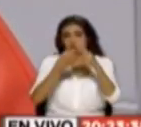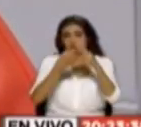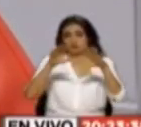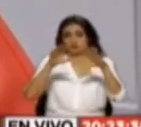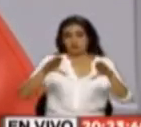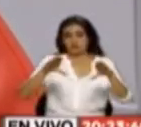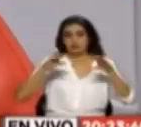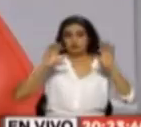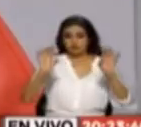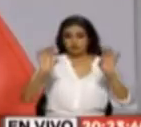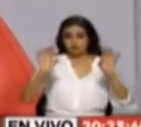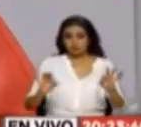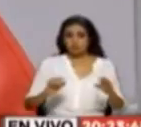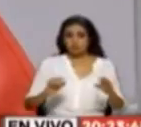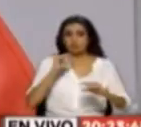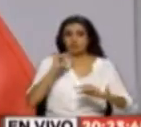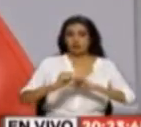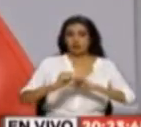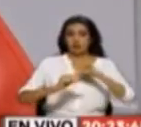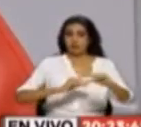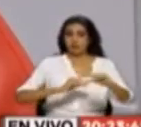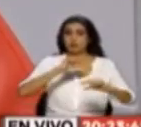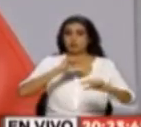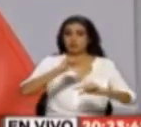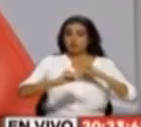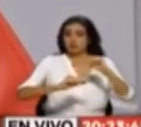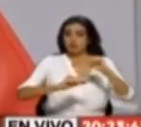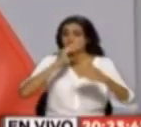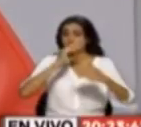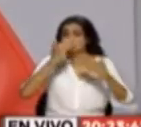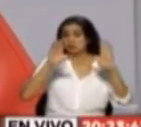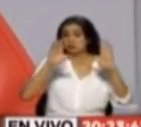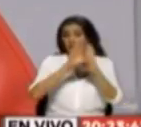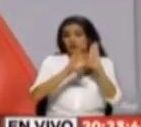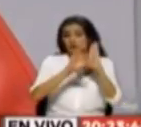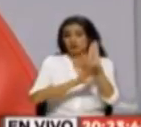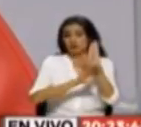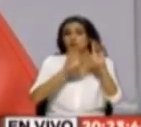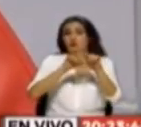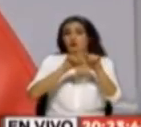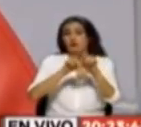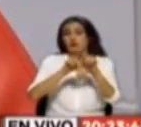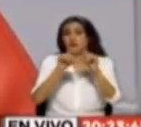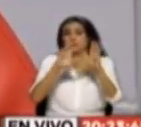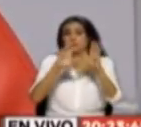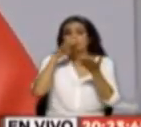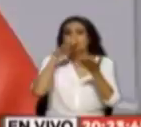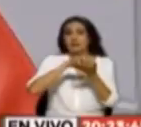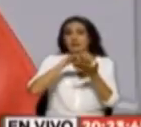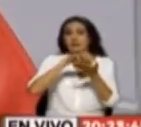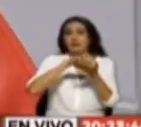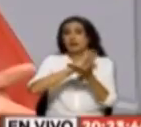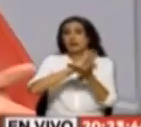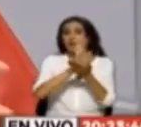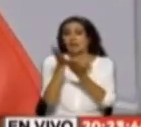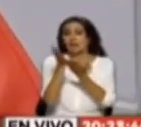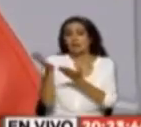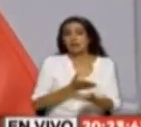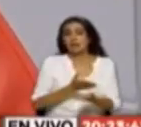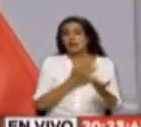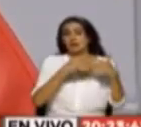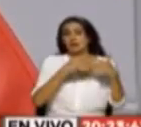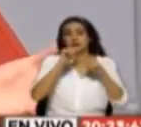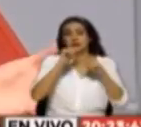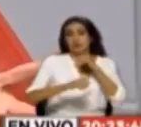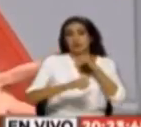designación formal, siguiendo los procedimientos que establece nuestra Constitución, ya la Asamblea Nacional, luego del envío de la terna,